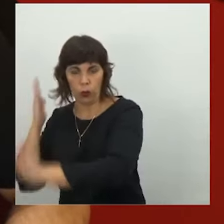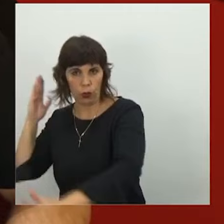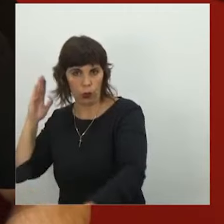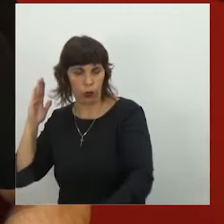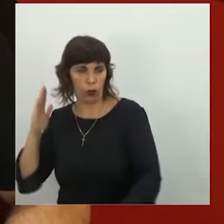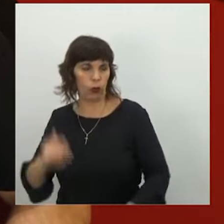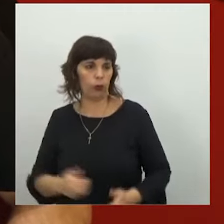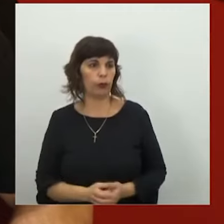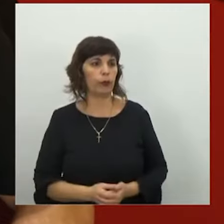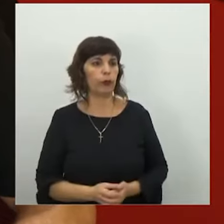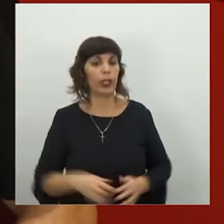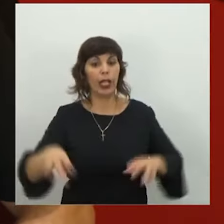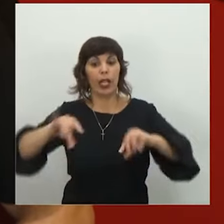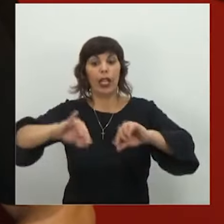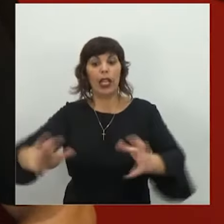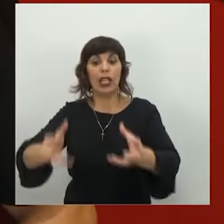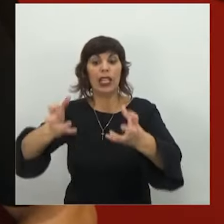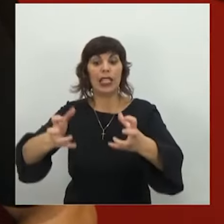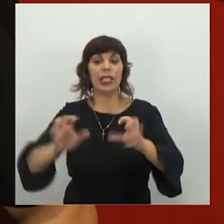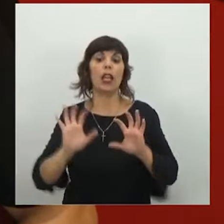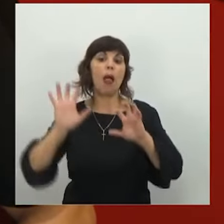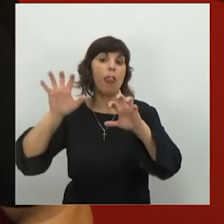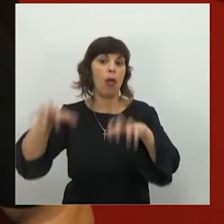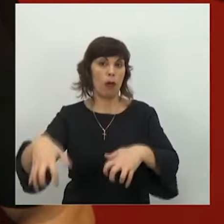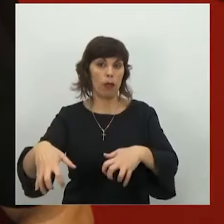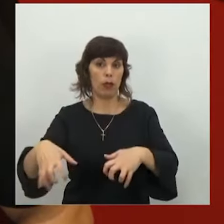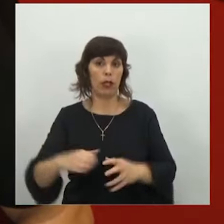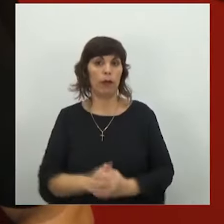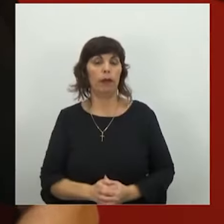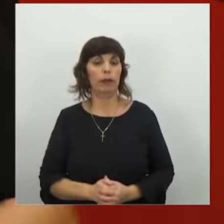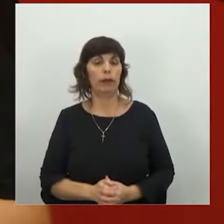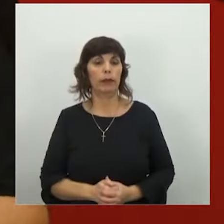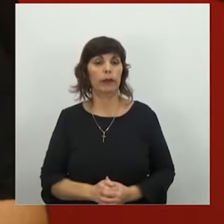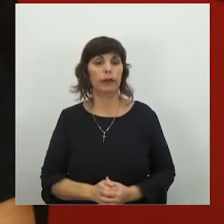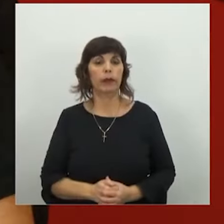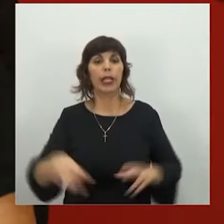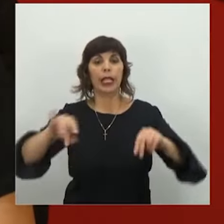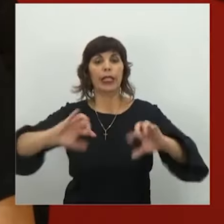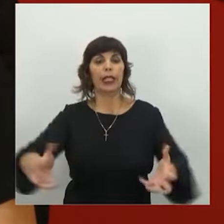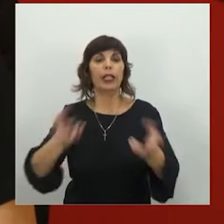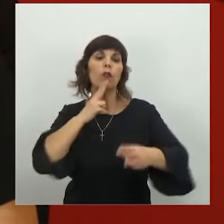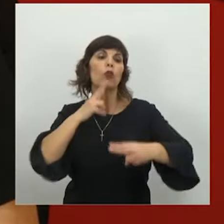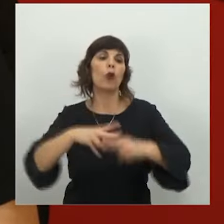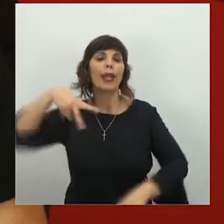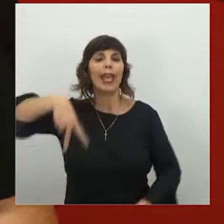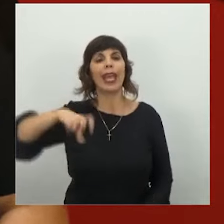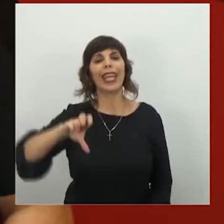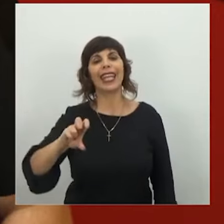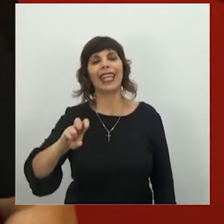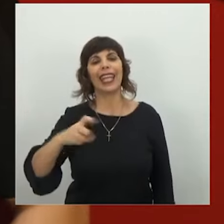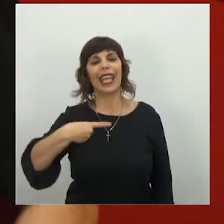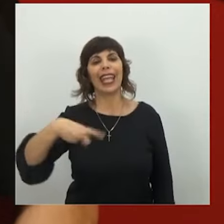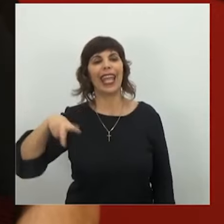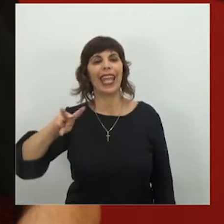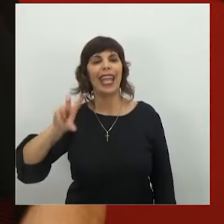de Judá, en el Negev. Ese desierto se llama Negev. Y